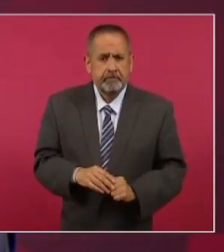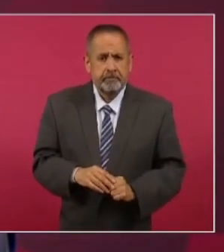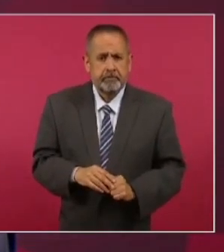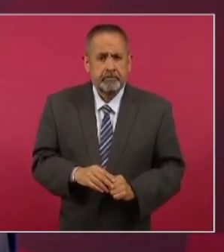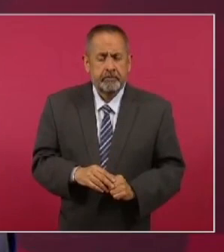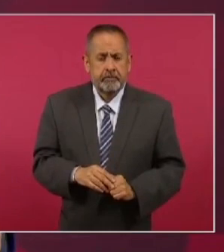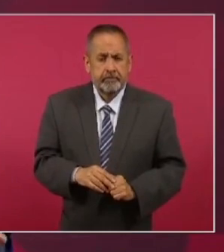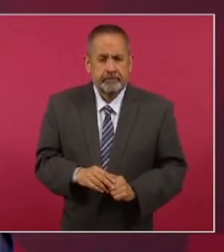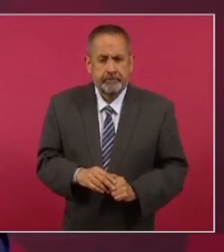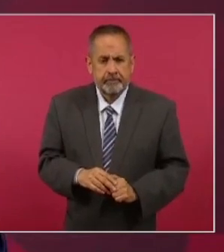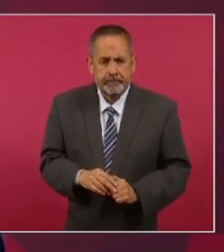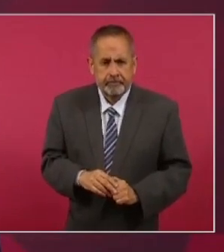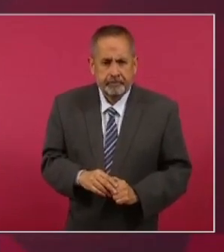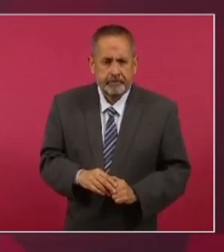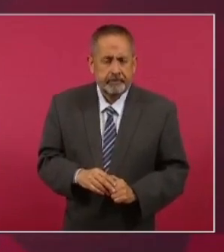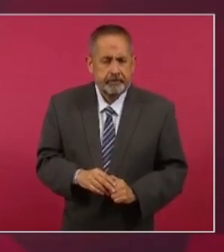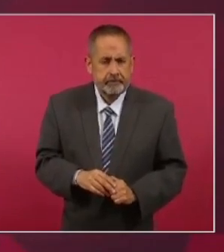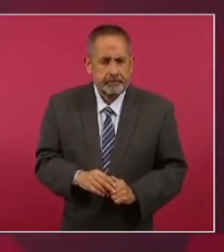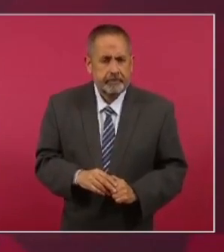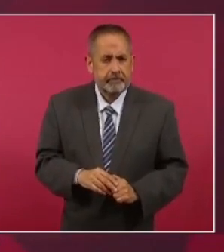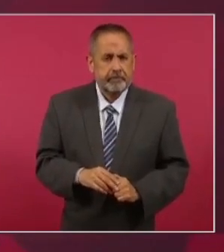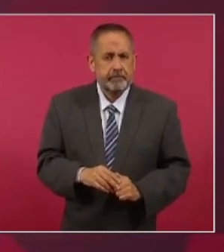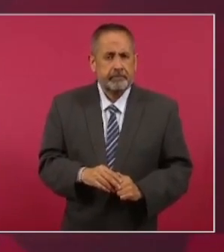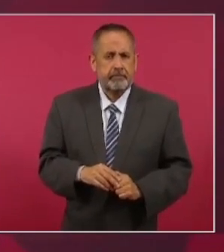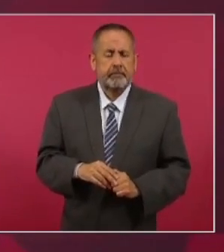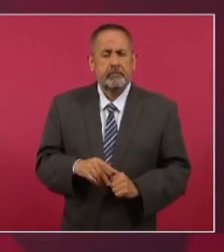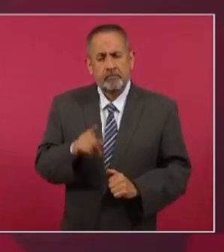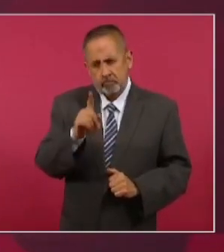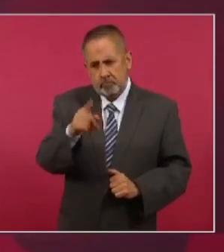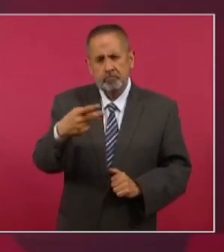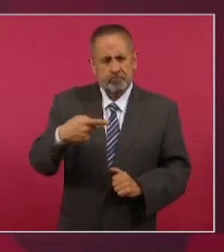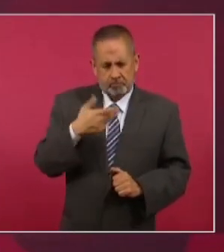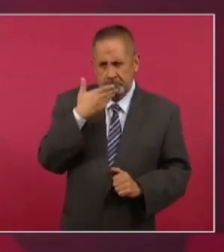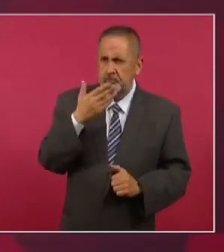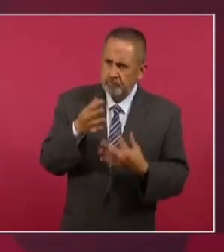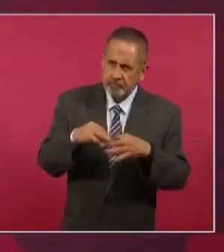porque es muy importante